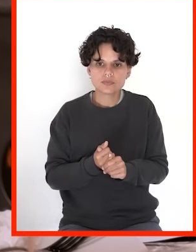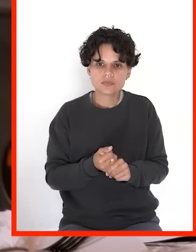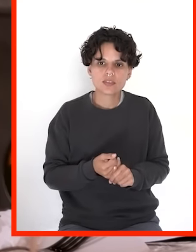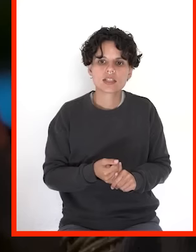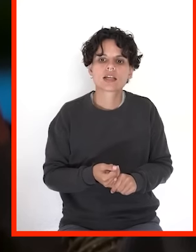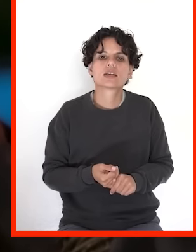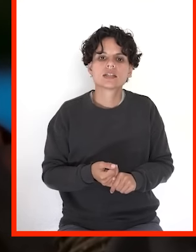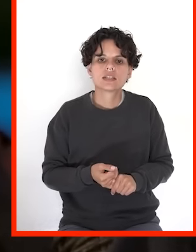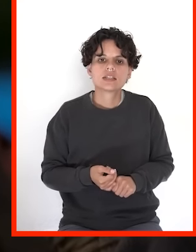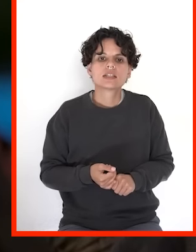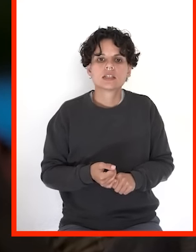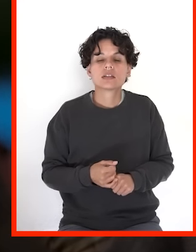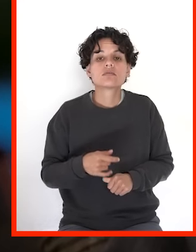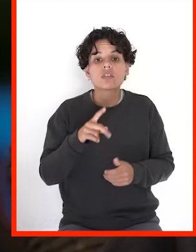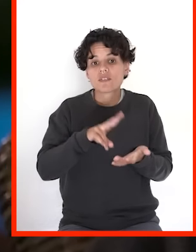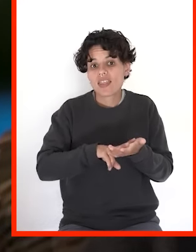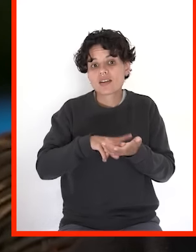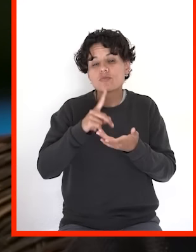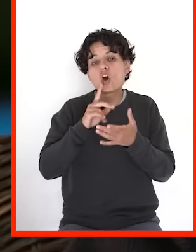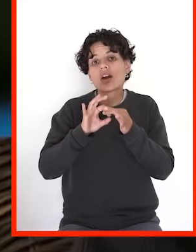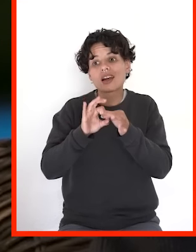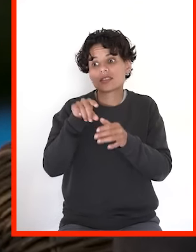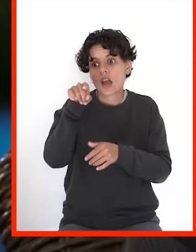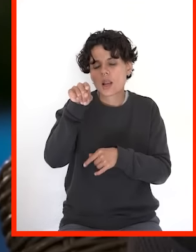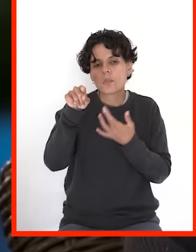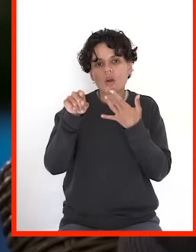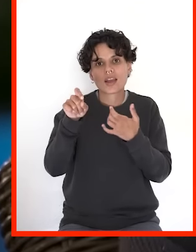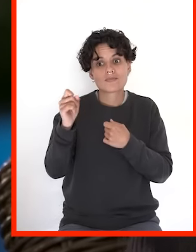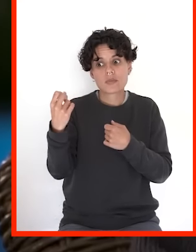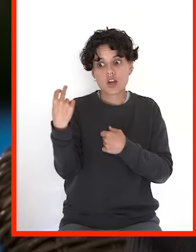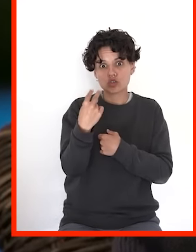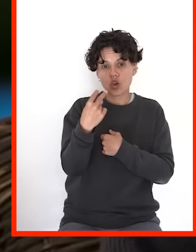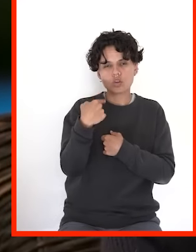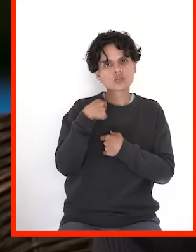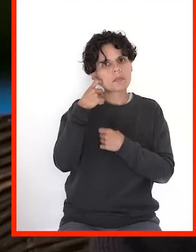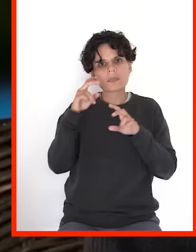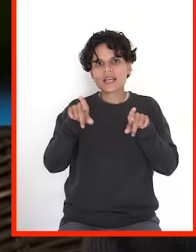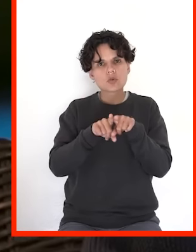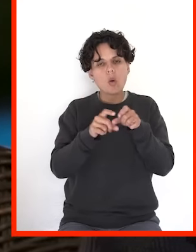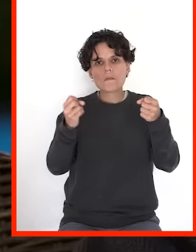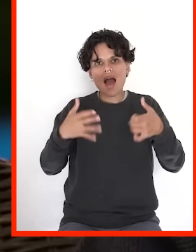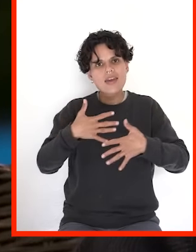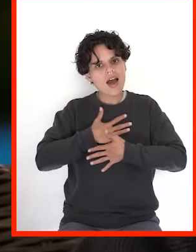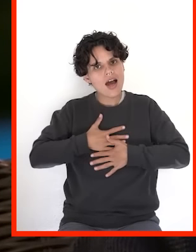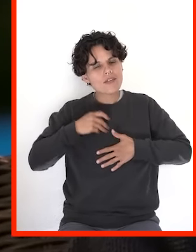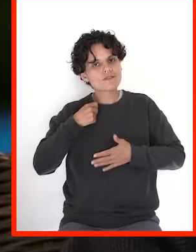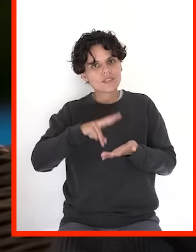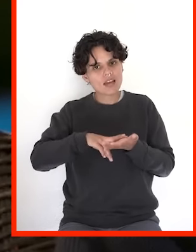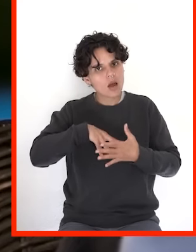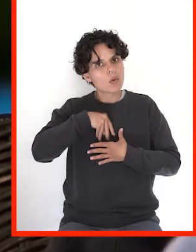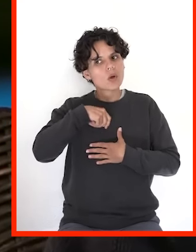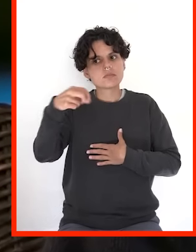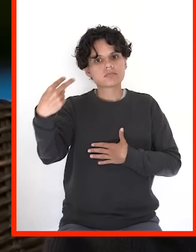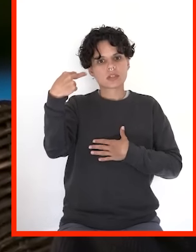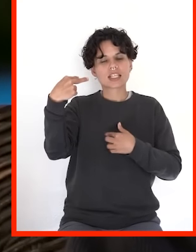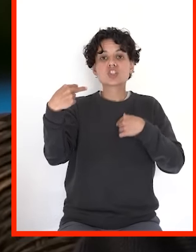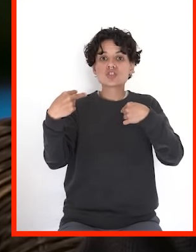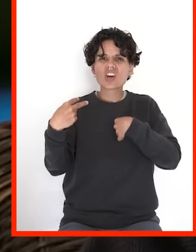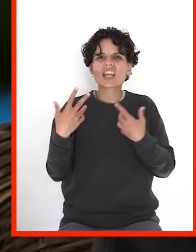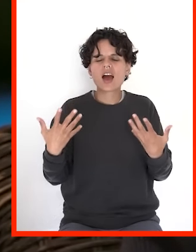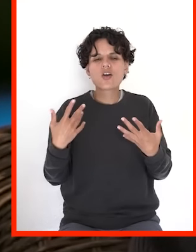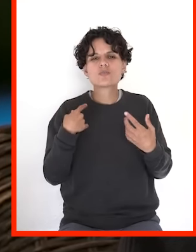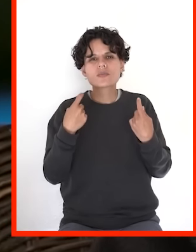él, porque él donde vio como una magia en nosotros, yo como que gracias a eso, también trato de hacer lo mismo